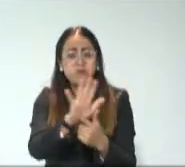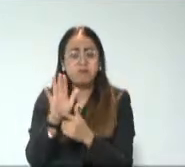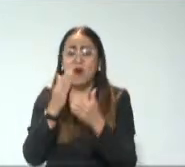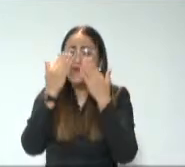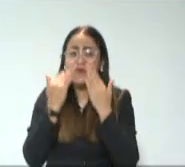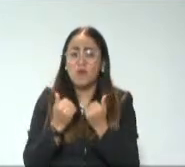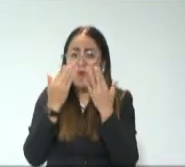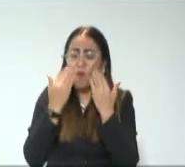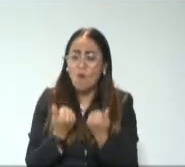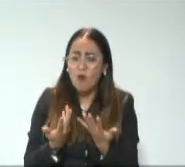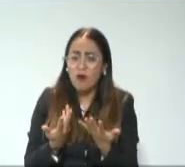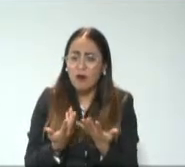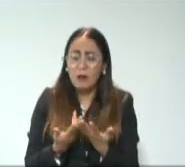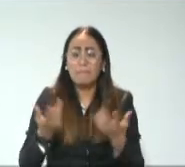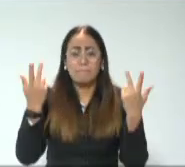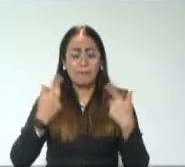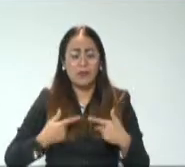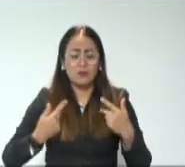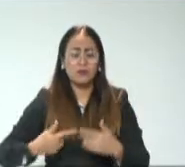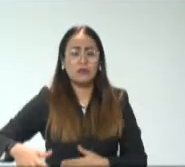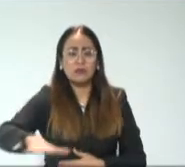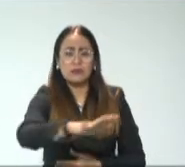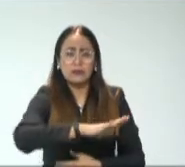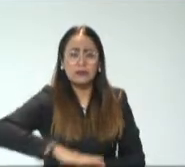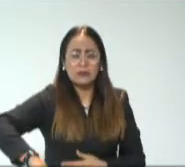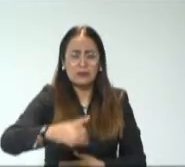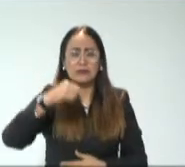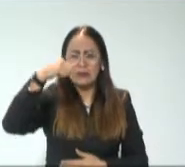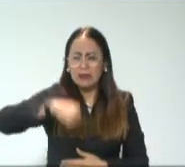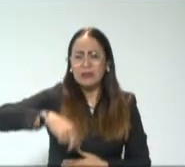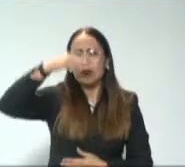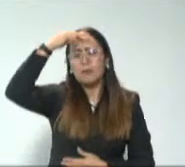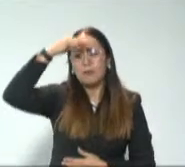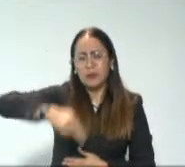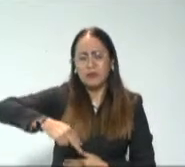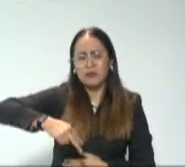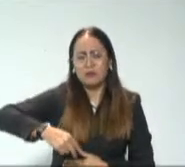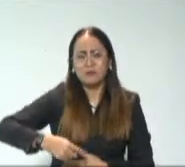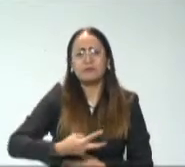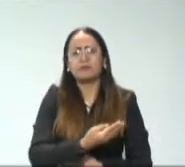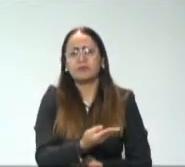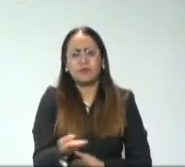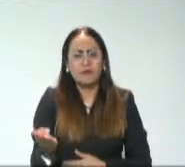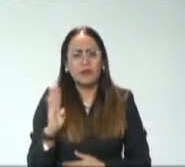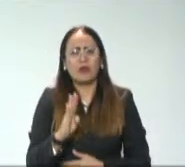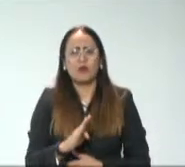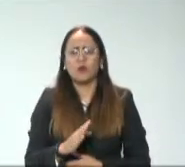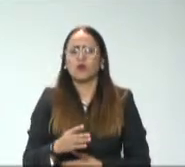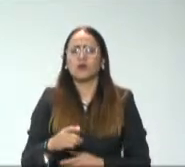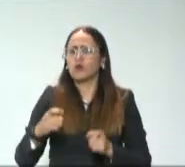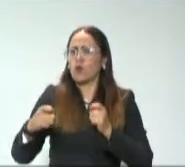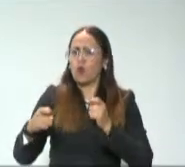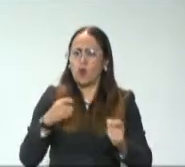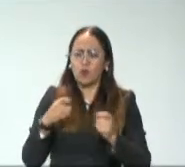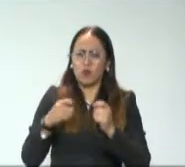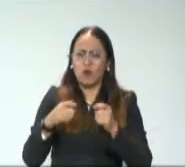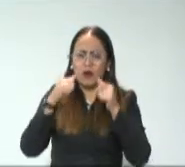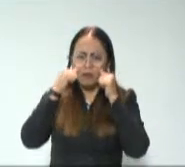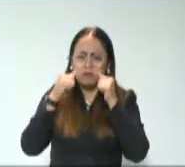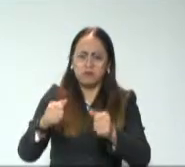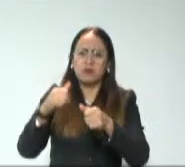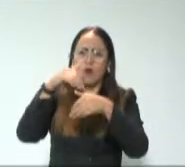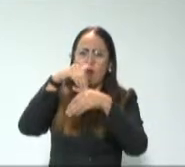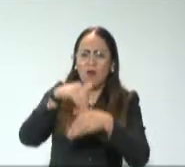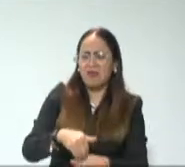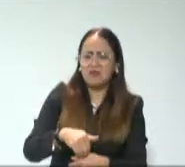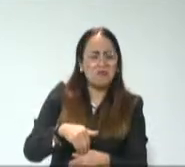muy difícil que la población en particular aquí en México asuma las medidas de salud pública que son necesarias para